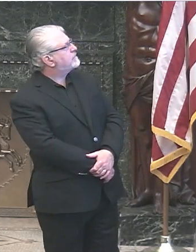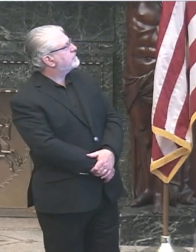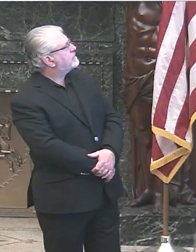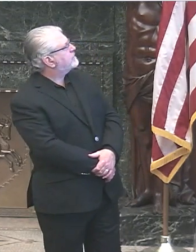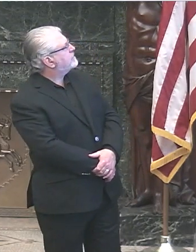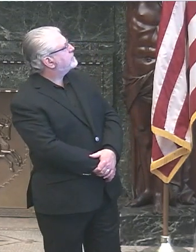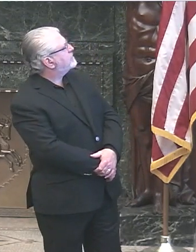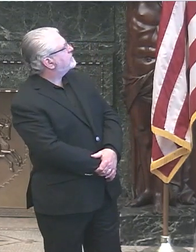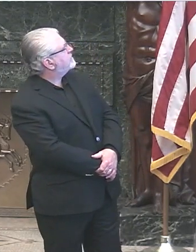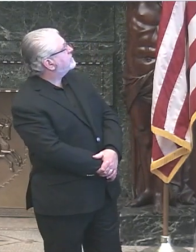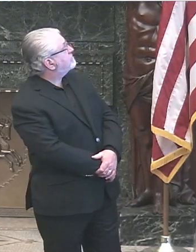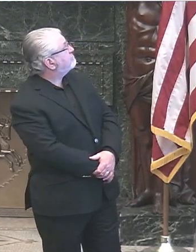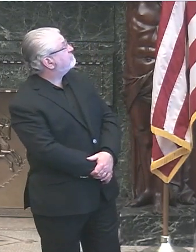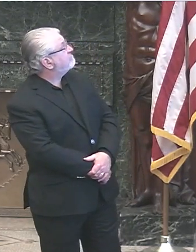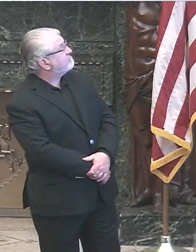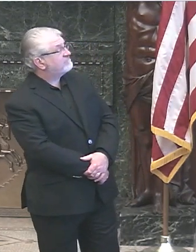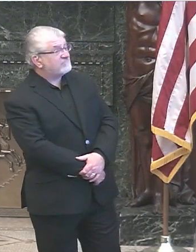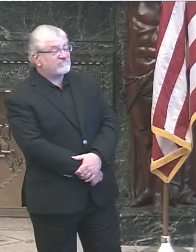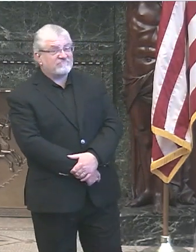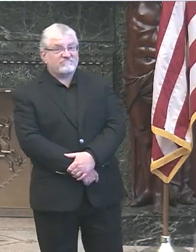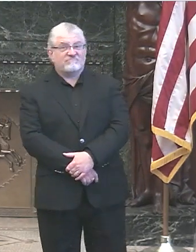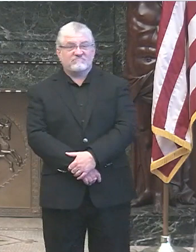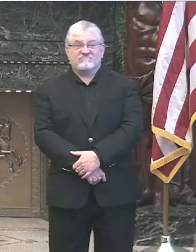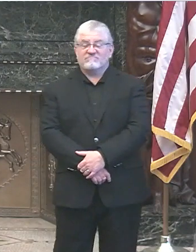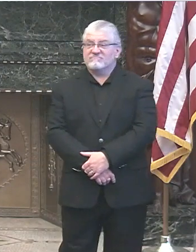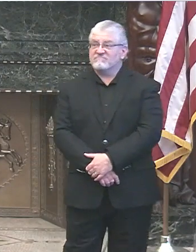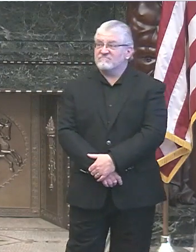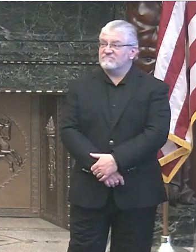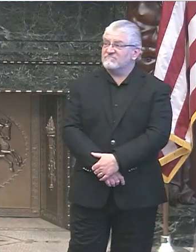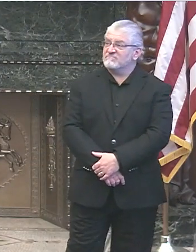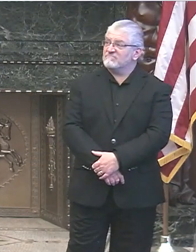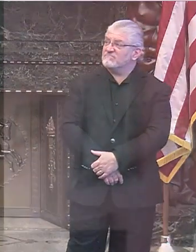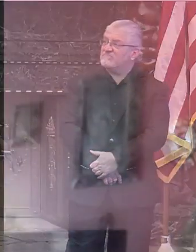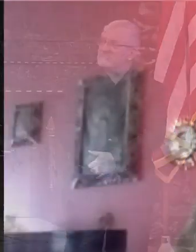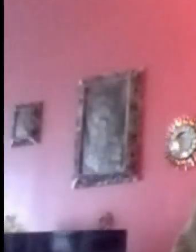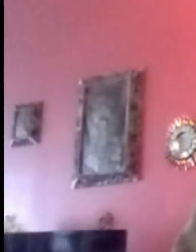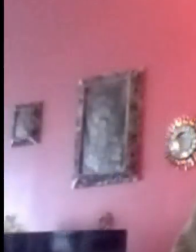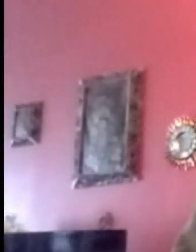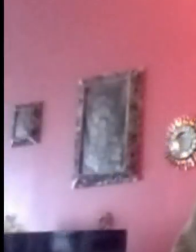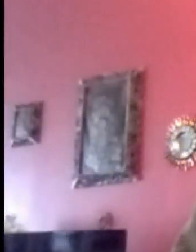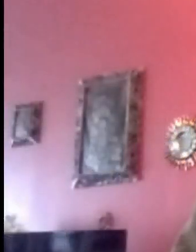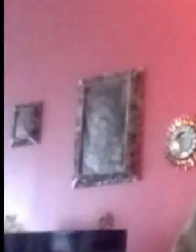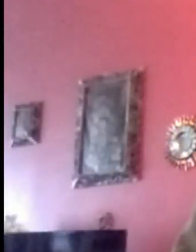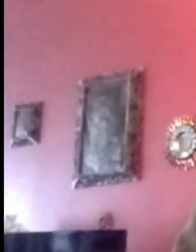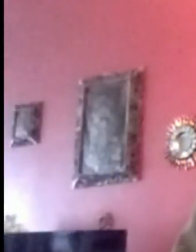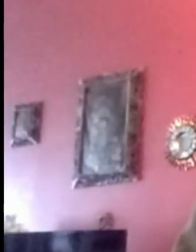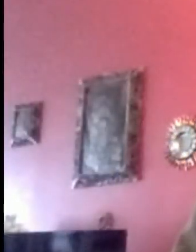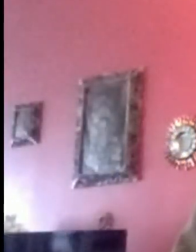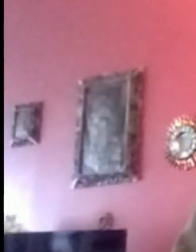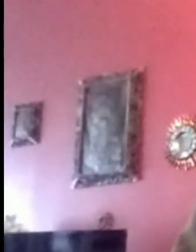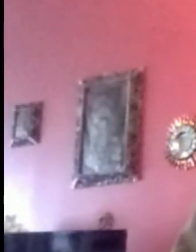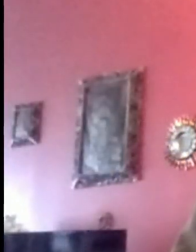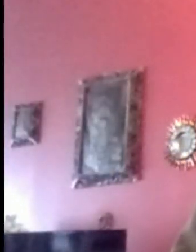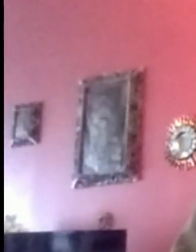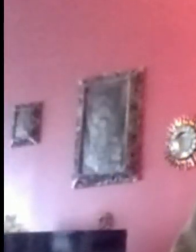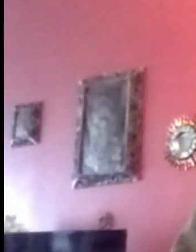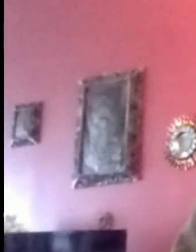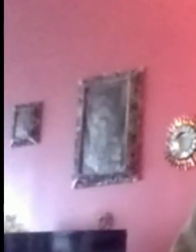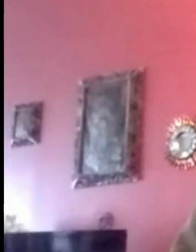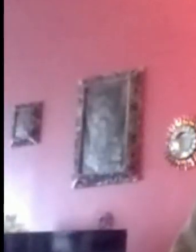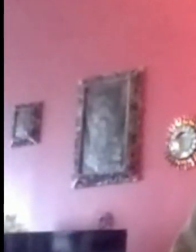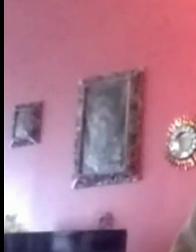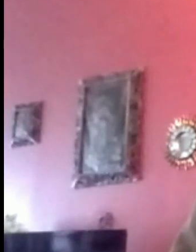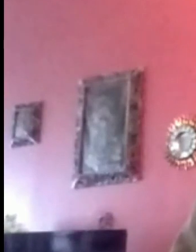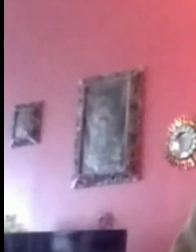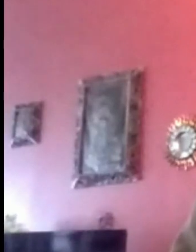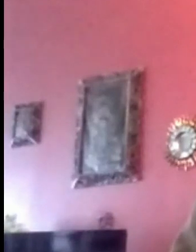cerrados este Viernes Santo. El centro de pruebas ubicado en el Citizens Bank Park y el centro de pruebas ubicado en Center City